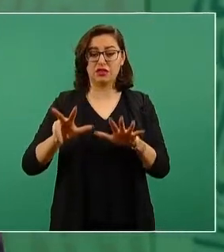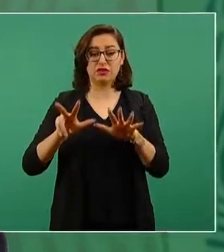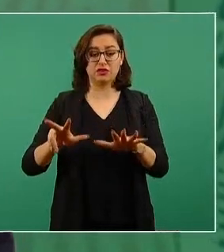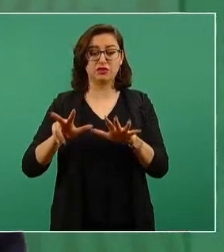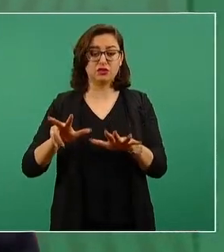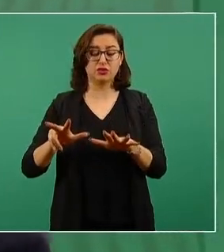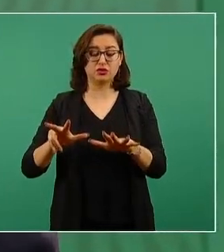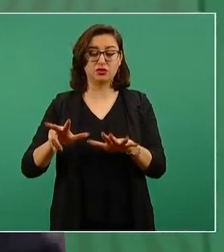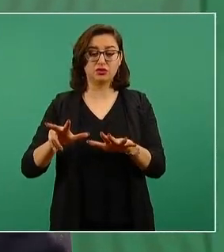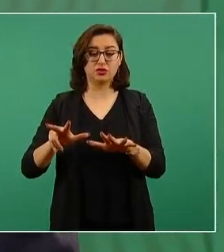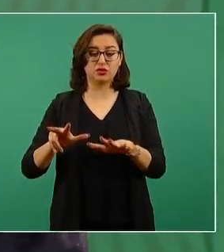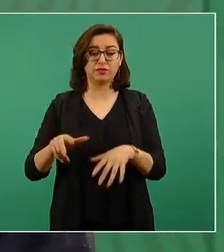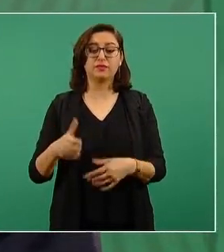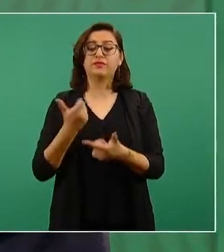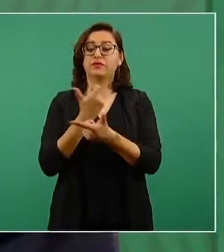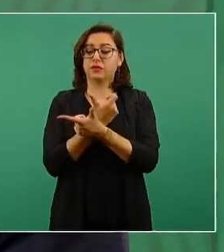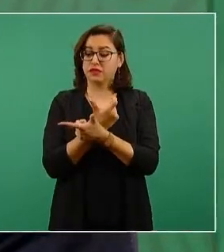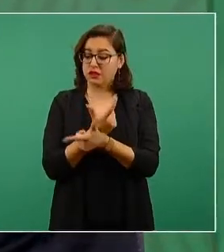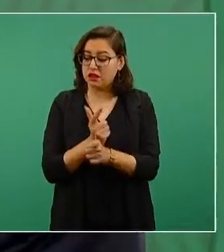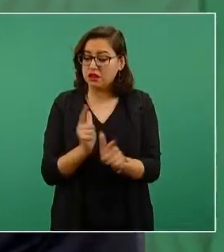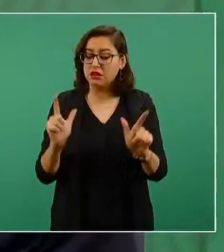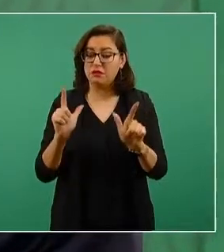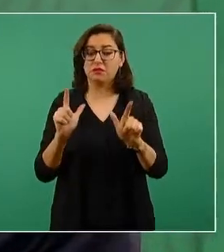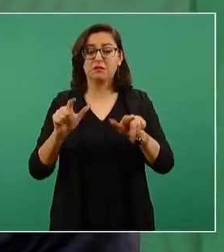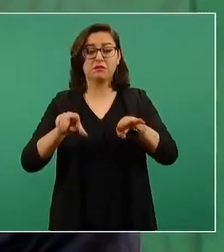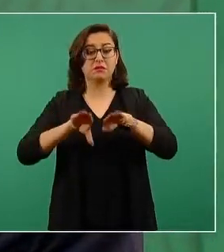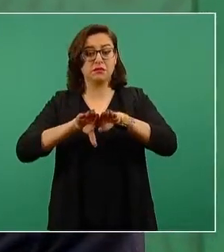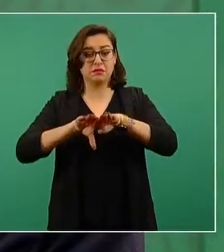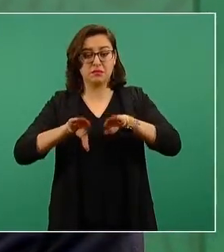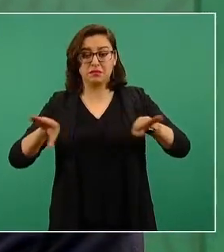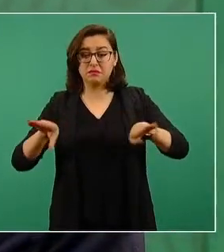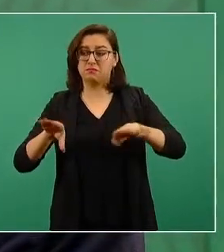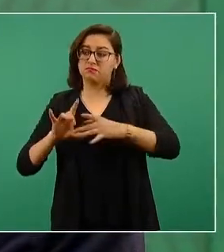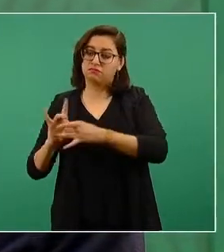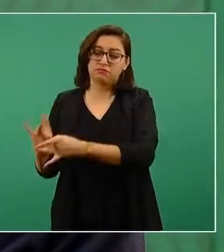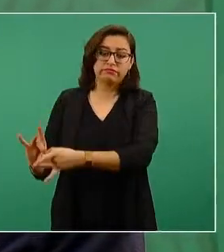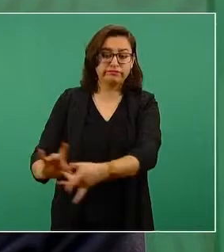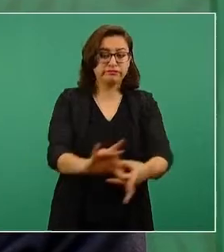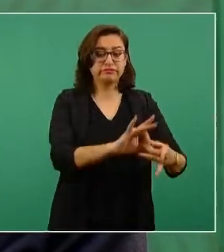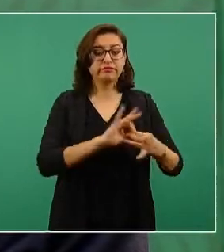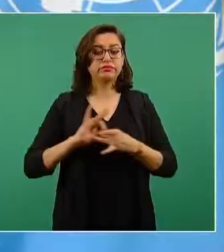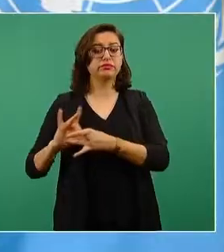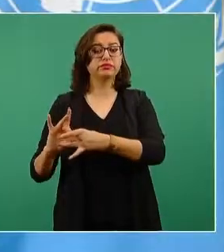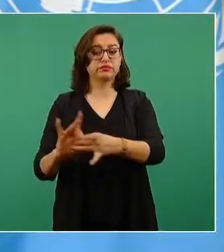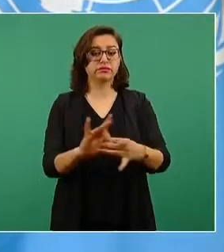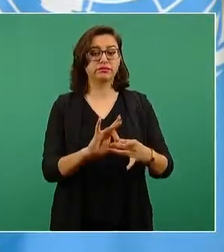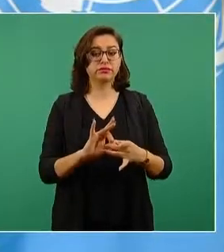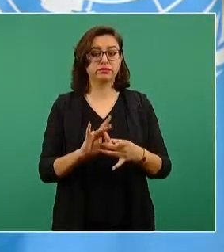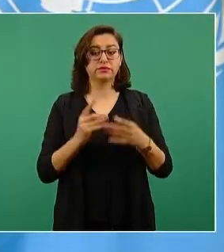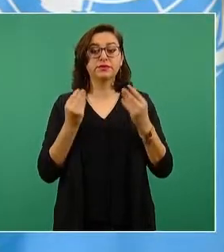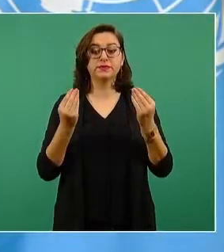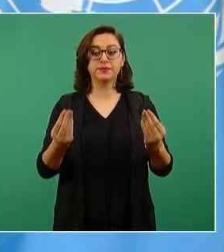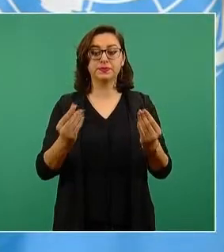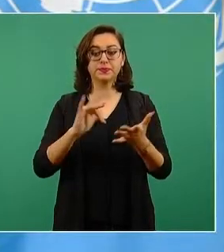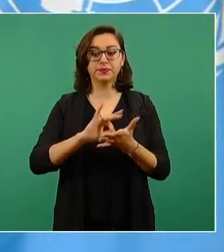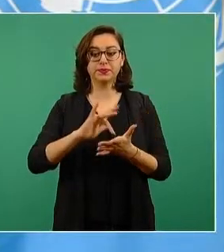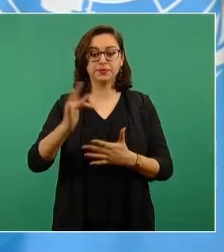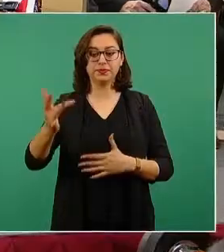Libertad, igualdad y fraternidad. Muchas gracias.